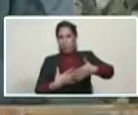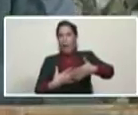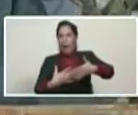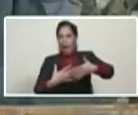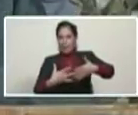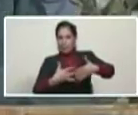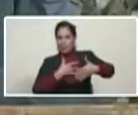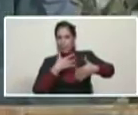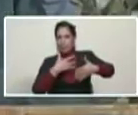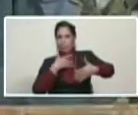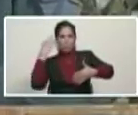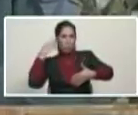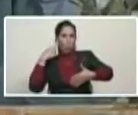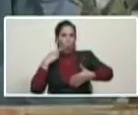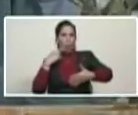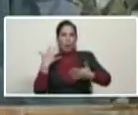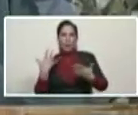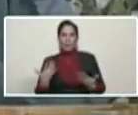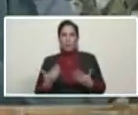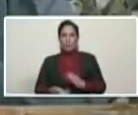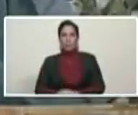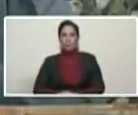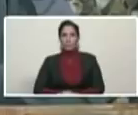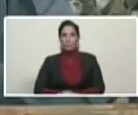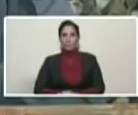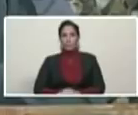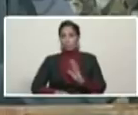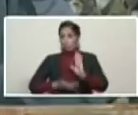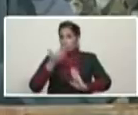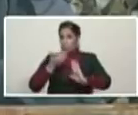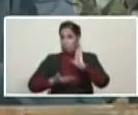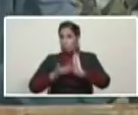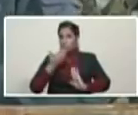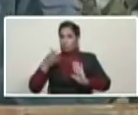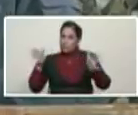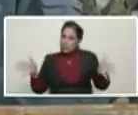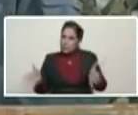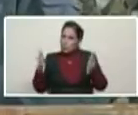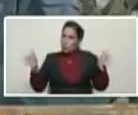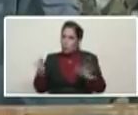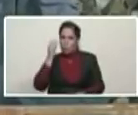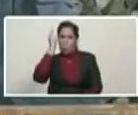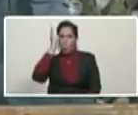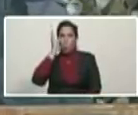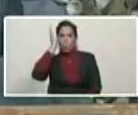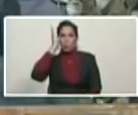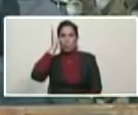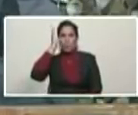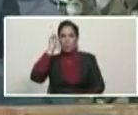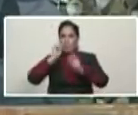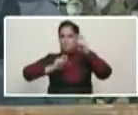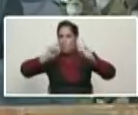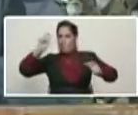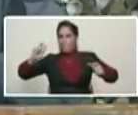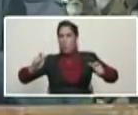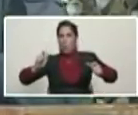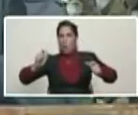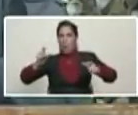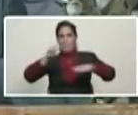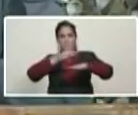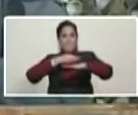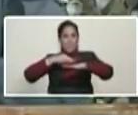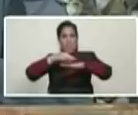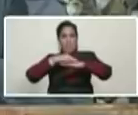Bolívar. Por eso yo decía lo importante de estimular el conocimiento. Decía el ministro, el vicepresidente